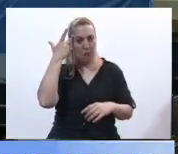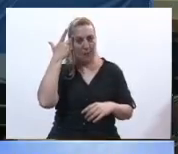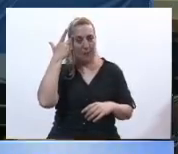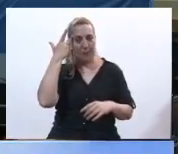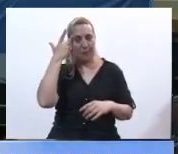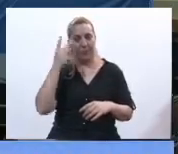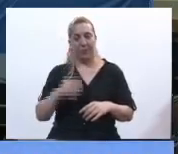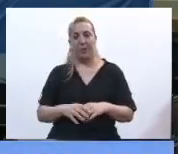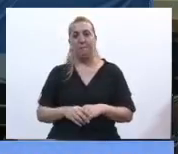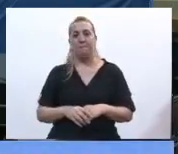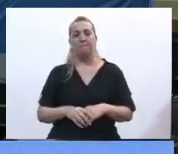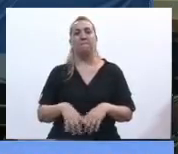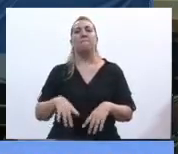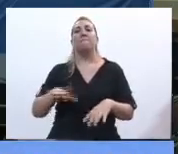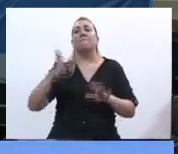de estar